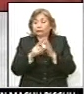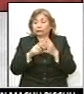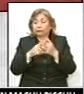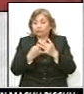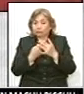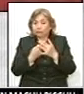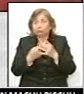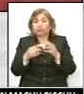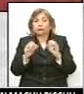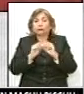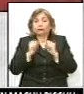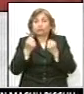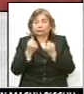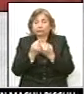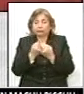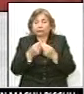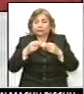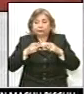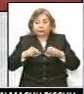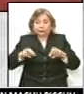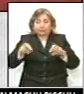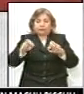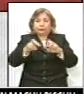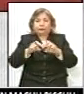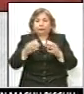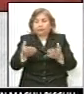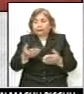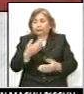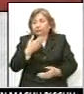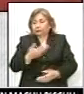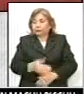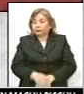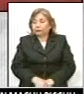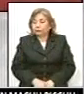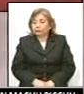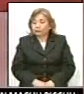reanudar la sesión del Pleno del Congreso de la República. Adelante.